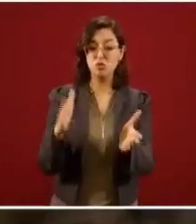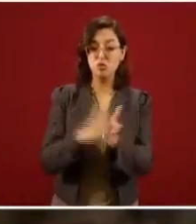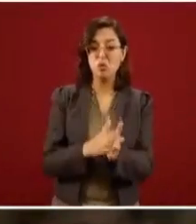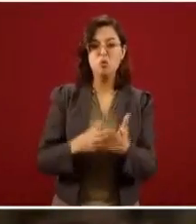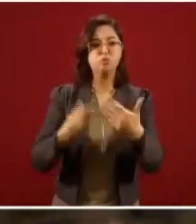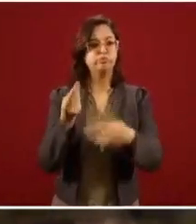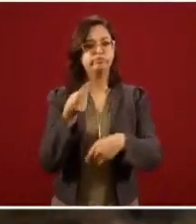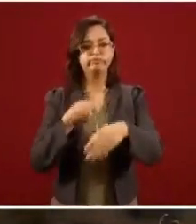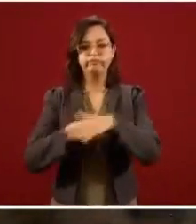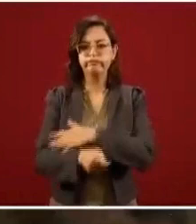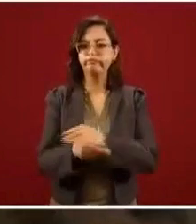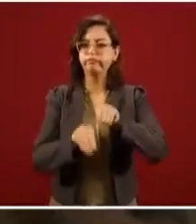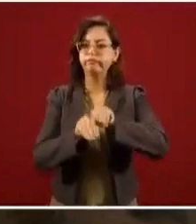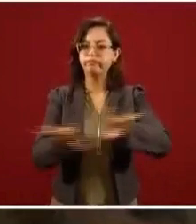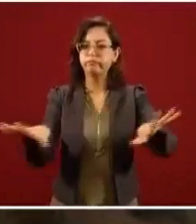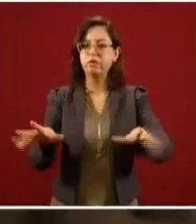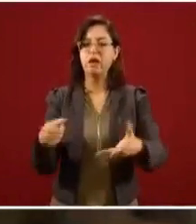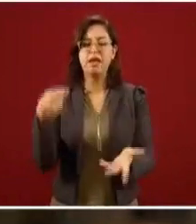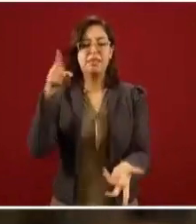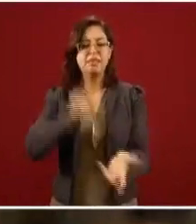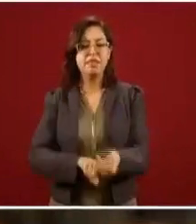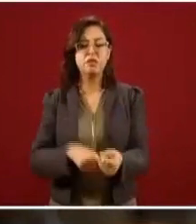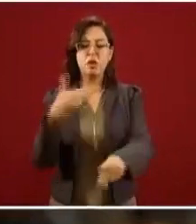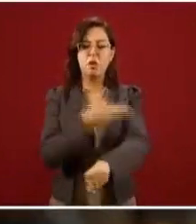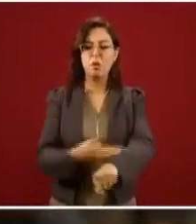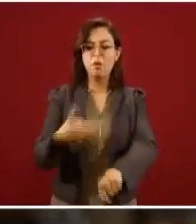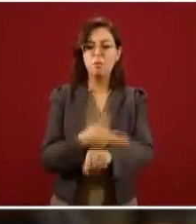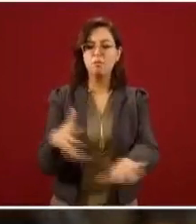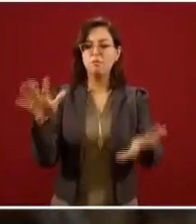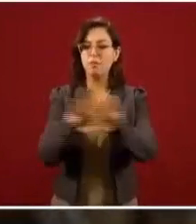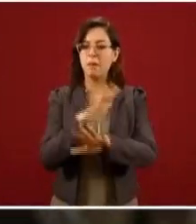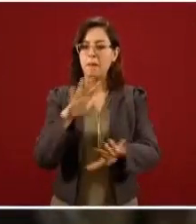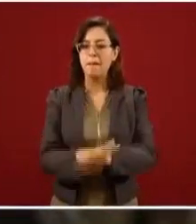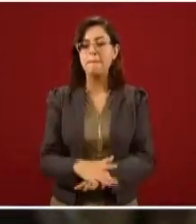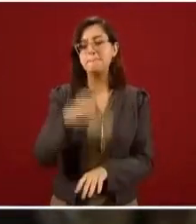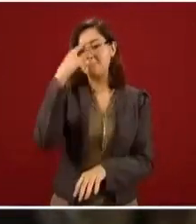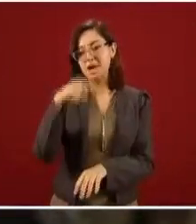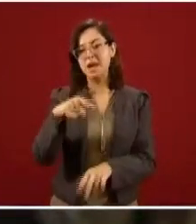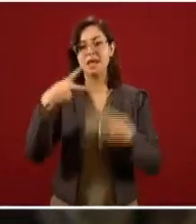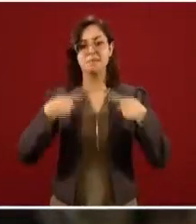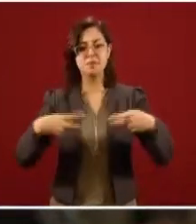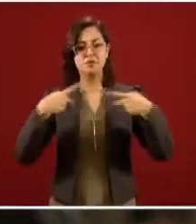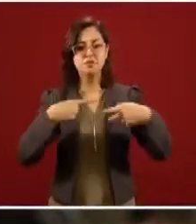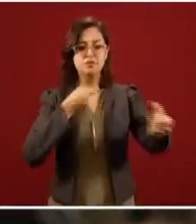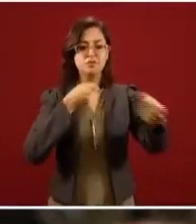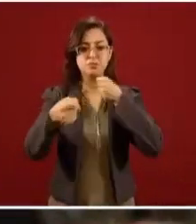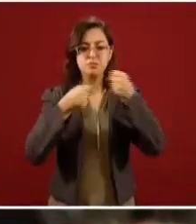se proponen una serie de reformas para seguir acosando a periodistas,